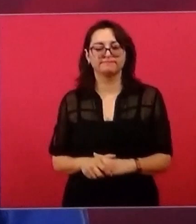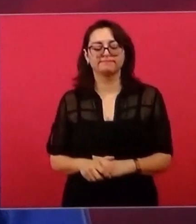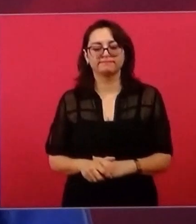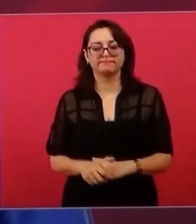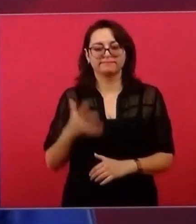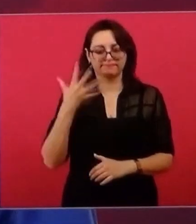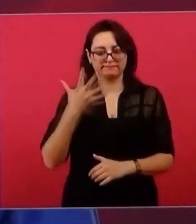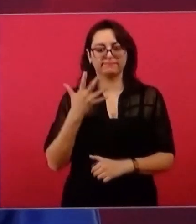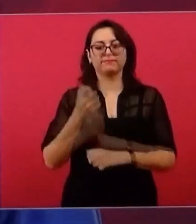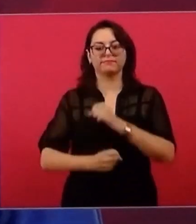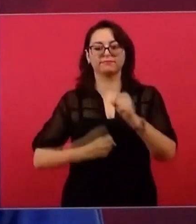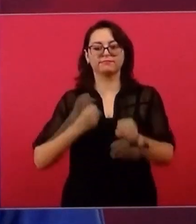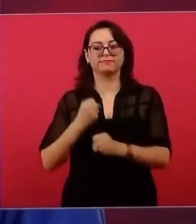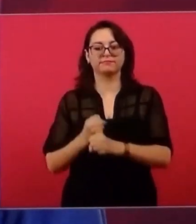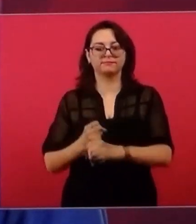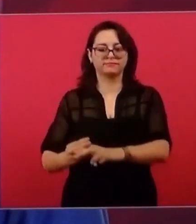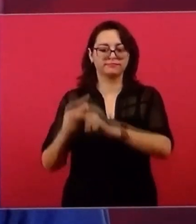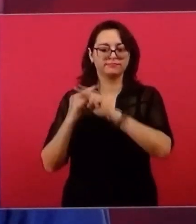5 años,